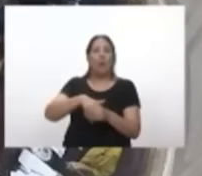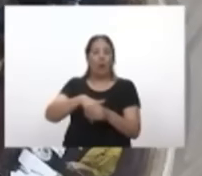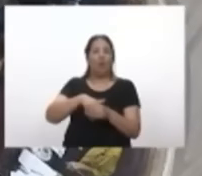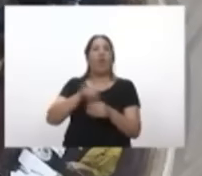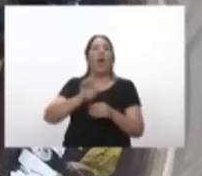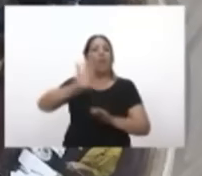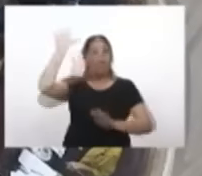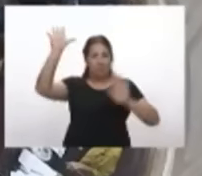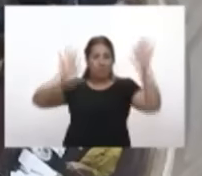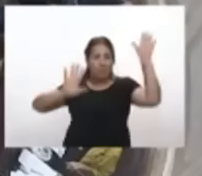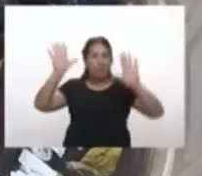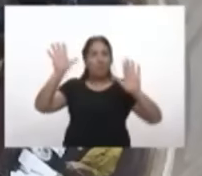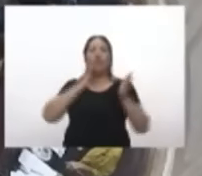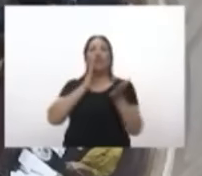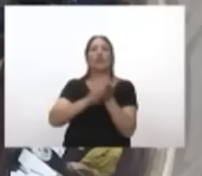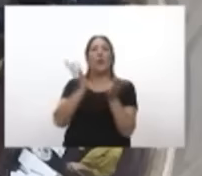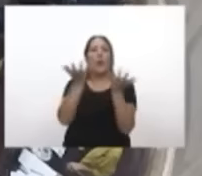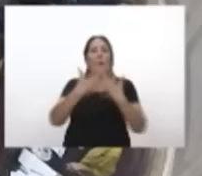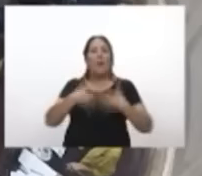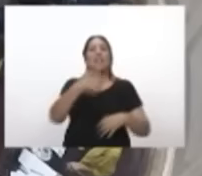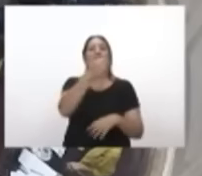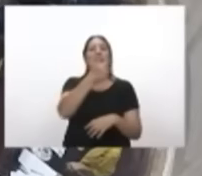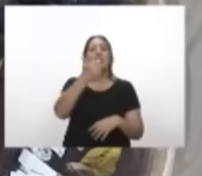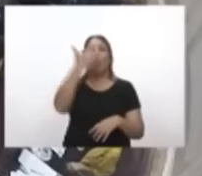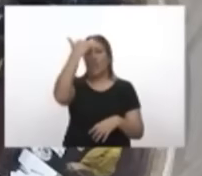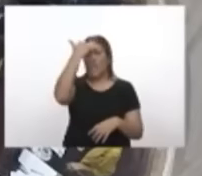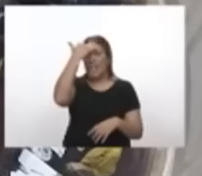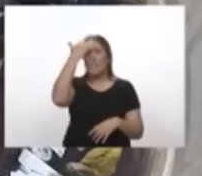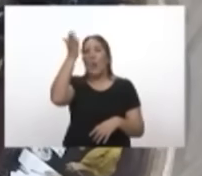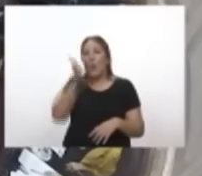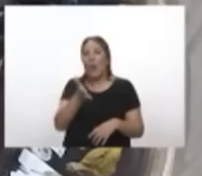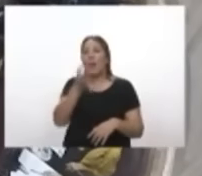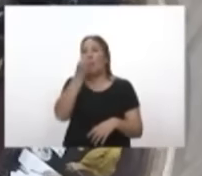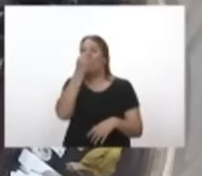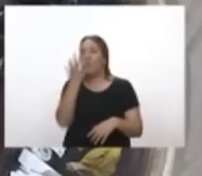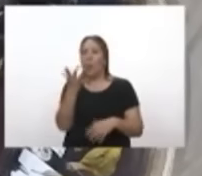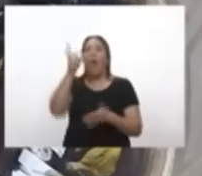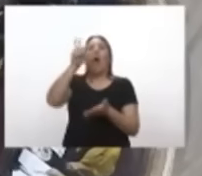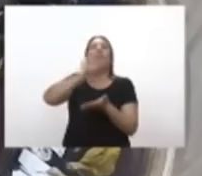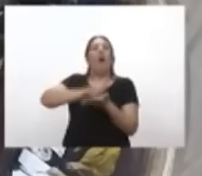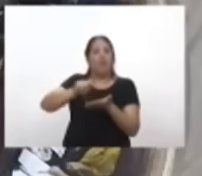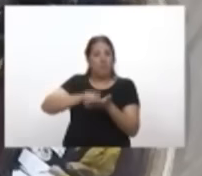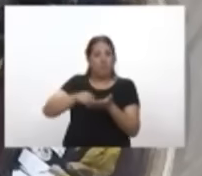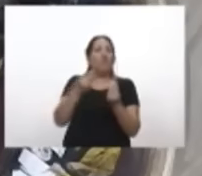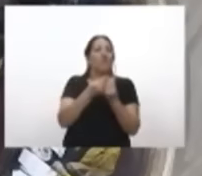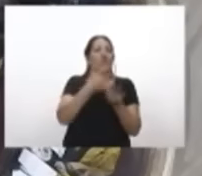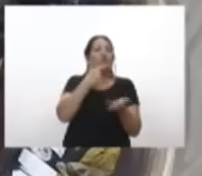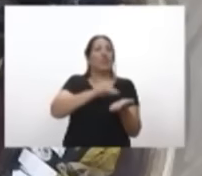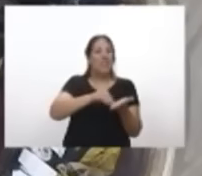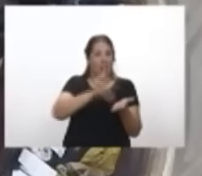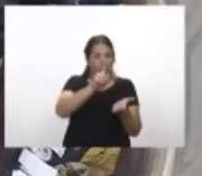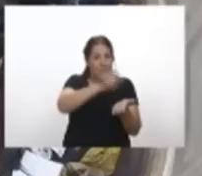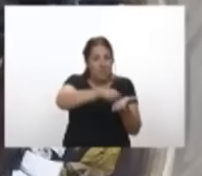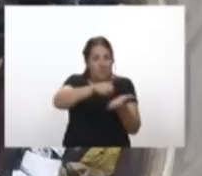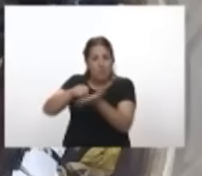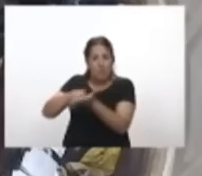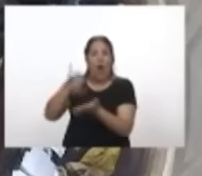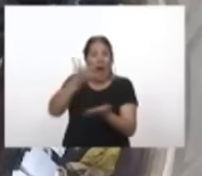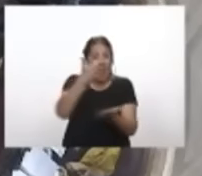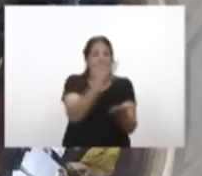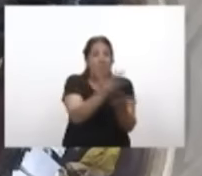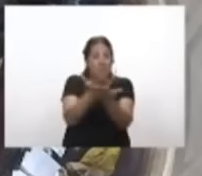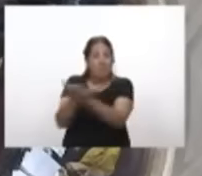forma solapada de aumentarse el sueldo. Se aumenta el que está en mesa de entrada, los trabajadores de planta, sí. y los